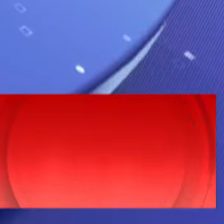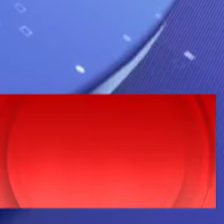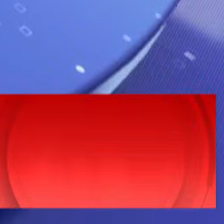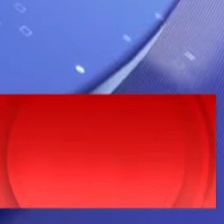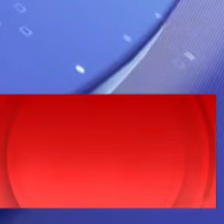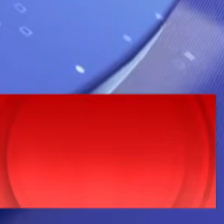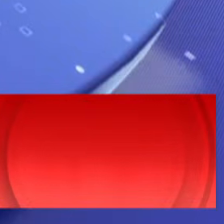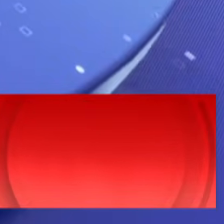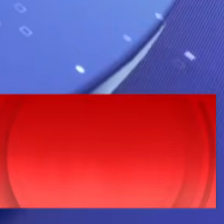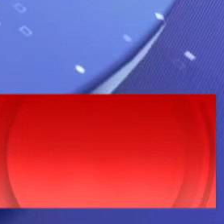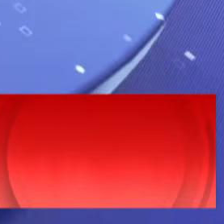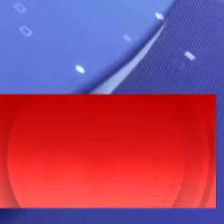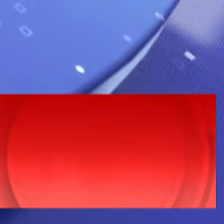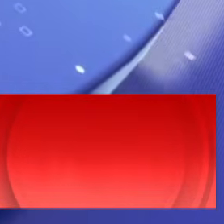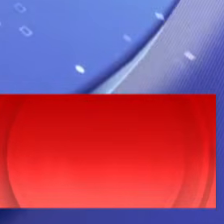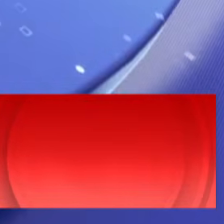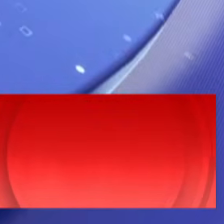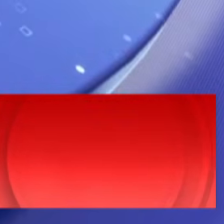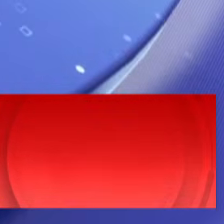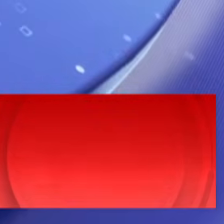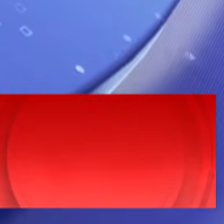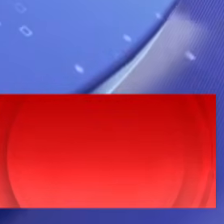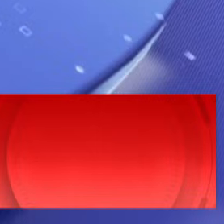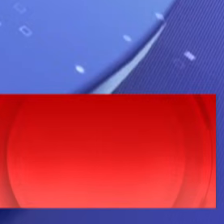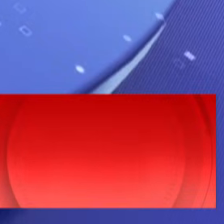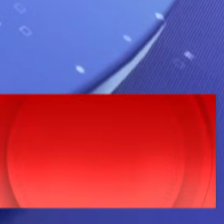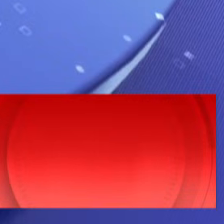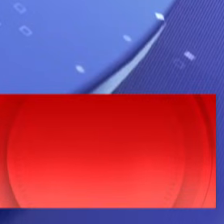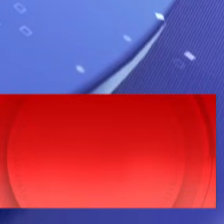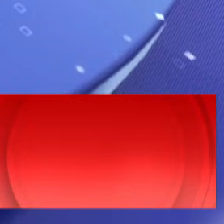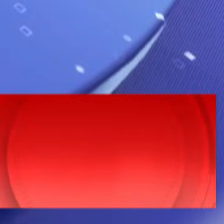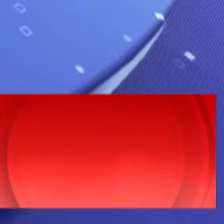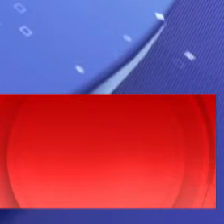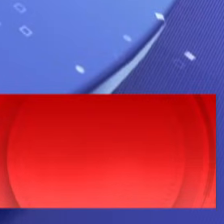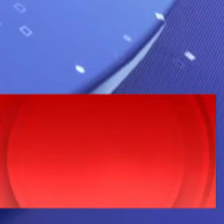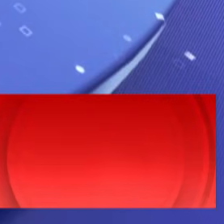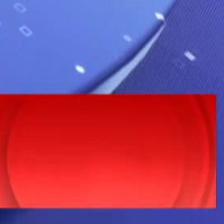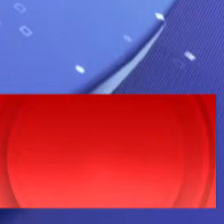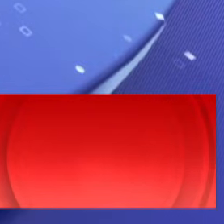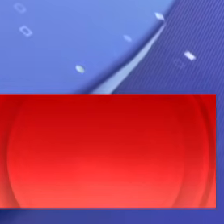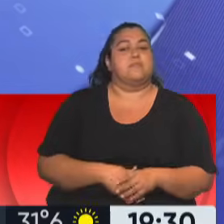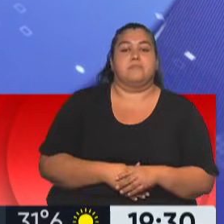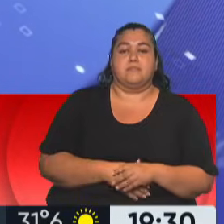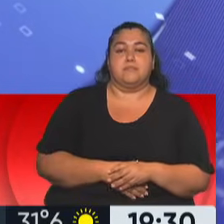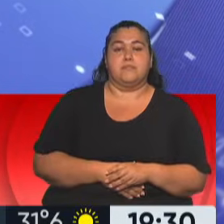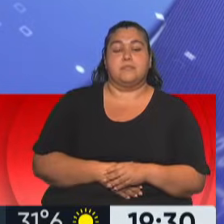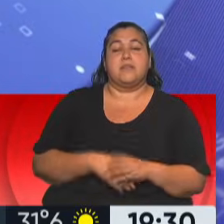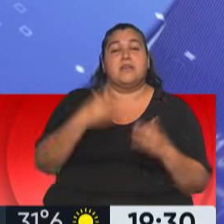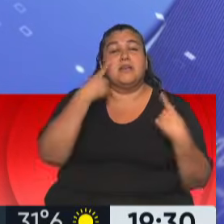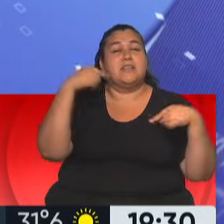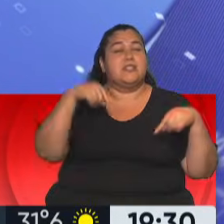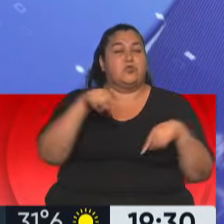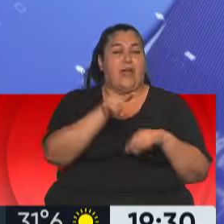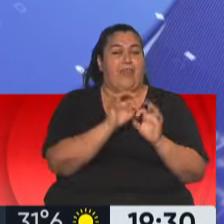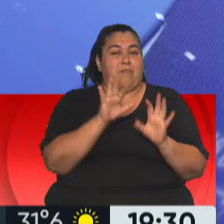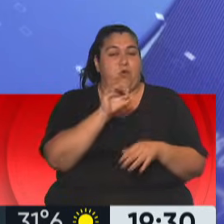no tiene que ver con una cuestión de, al menos en lo narrativo, la detención con un tema de institucionalidad democrática, sino que tiene que ver con la